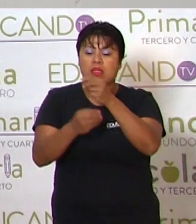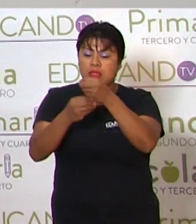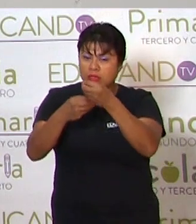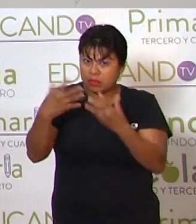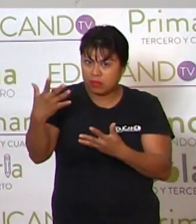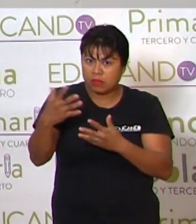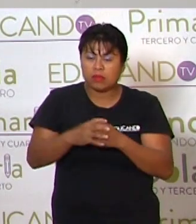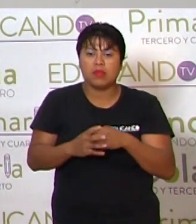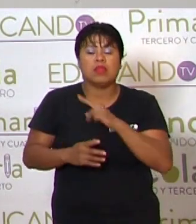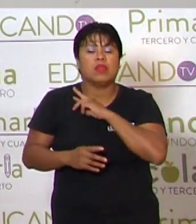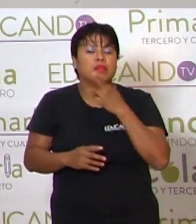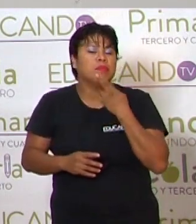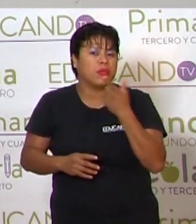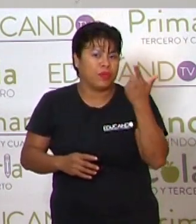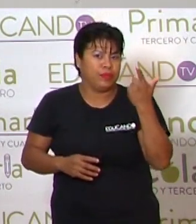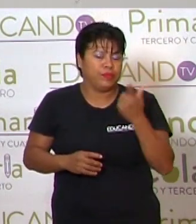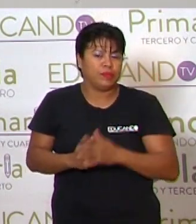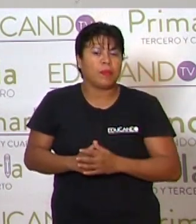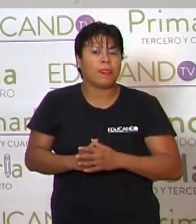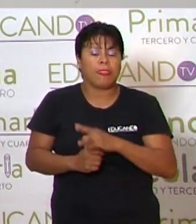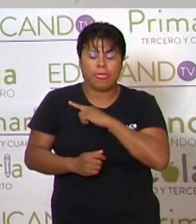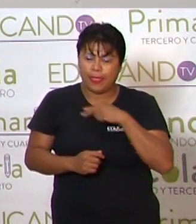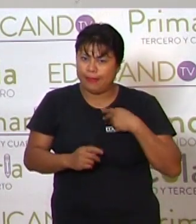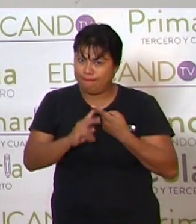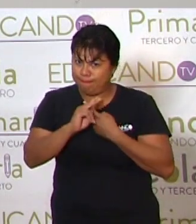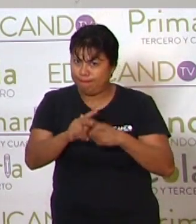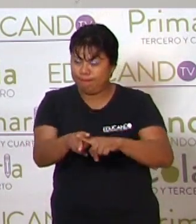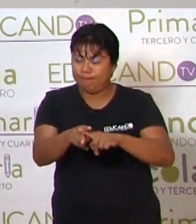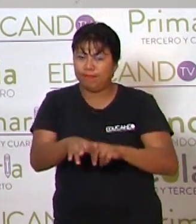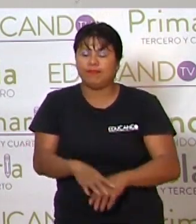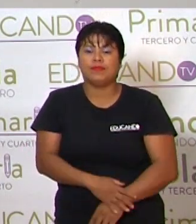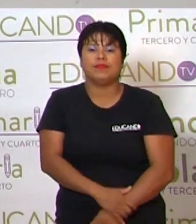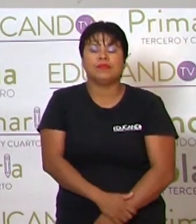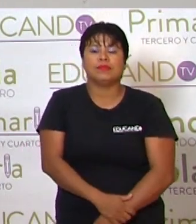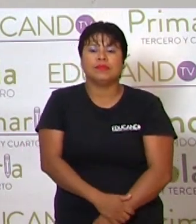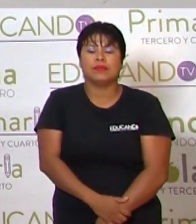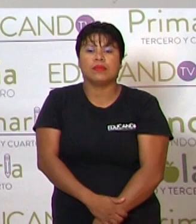descriptivos de mejor forma. Vamos a iniciar.